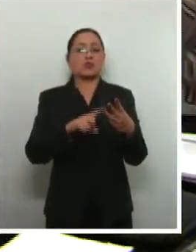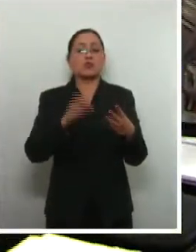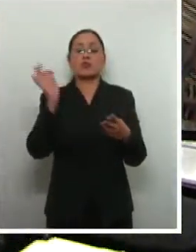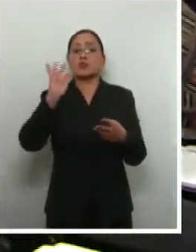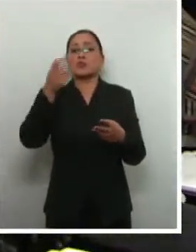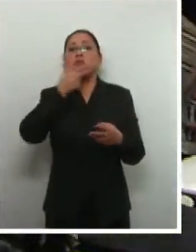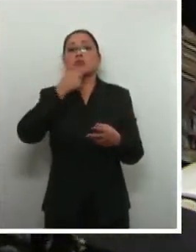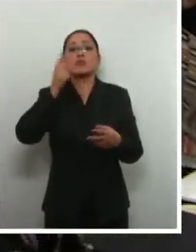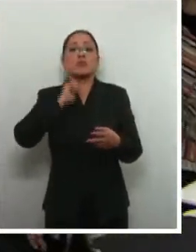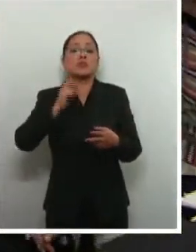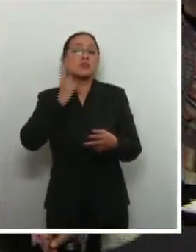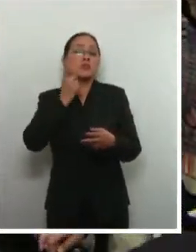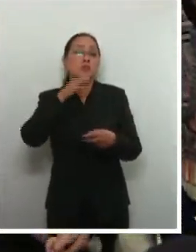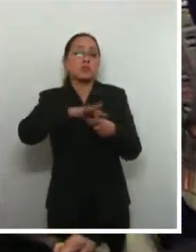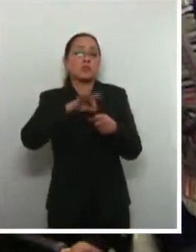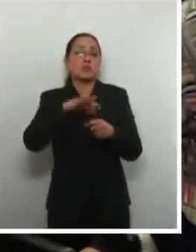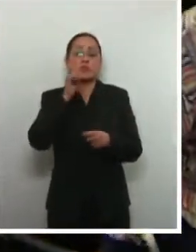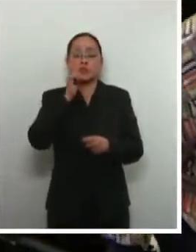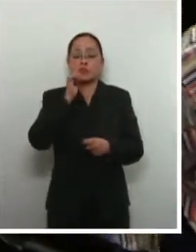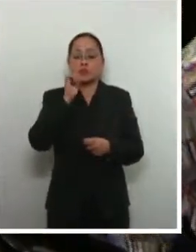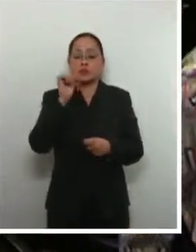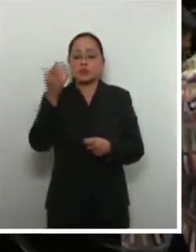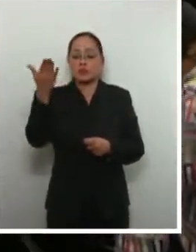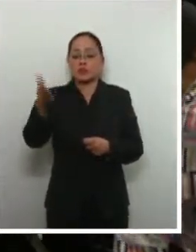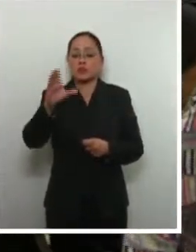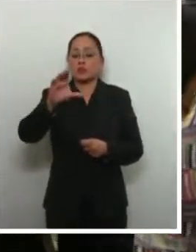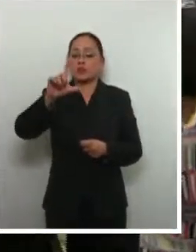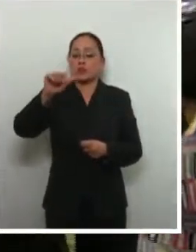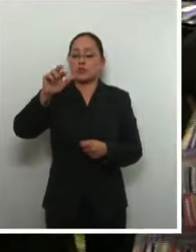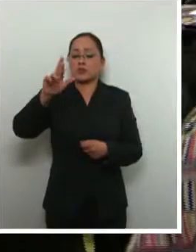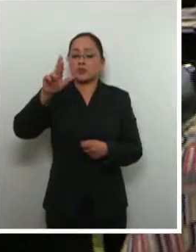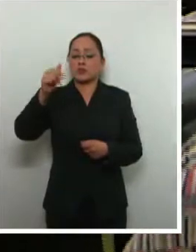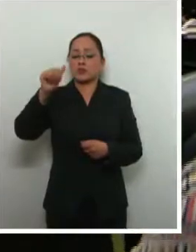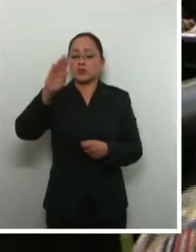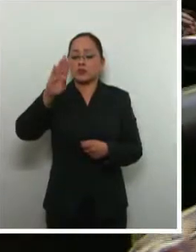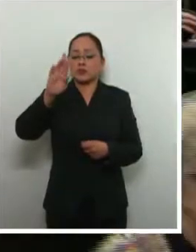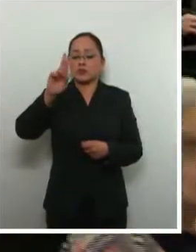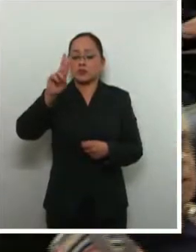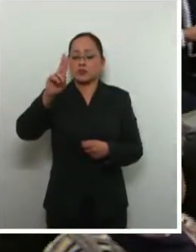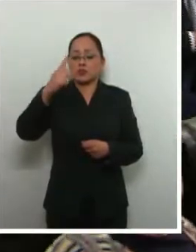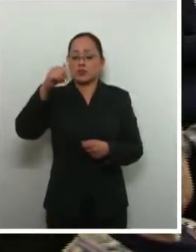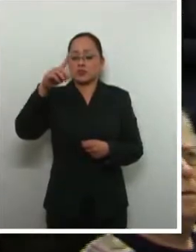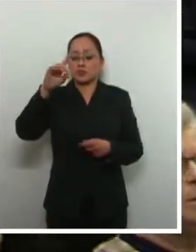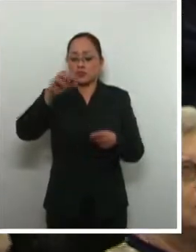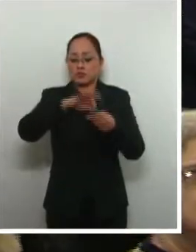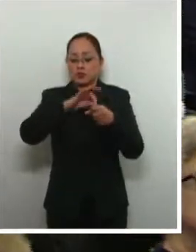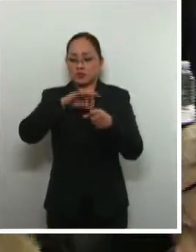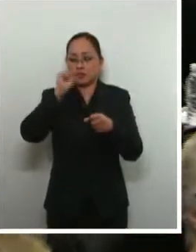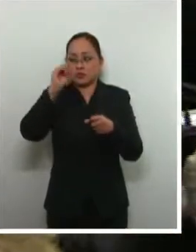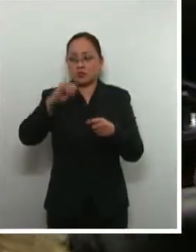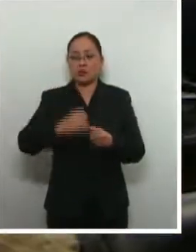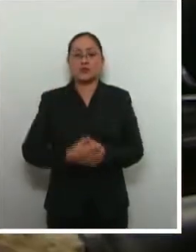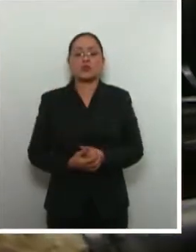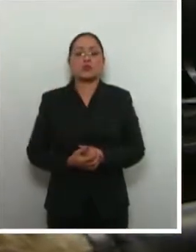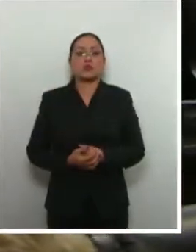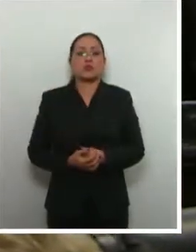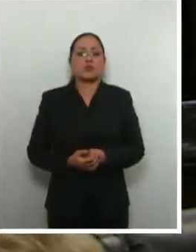algún diputado de emitir su voto? Diputada Clara Brugada. A favor.